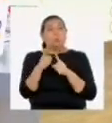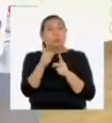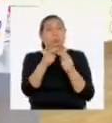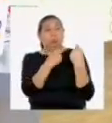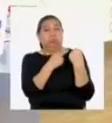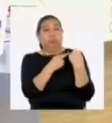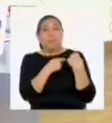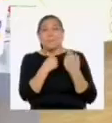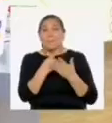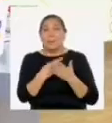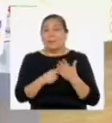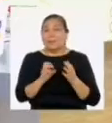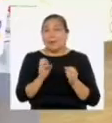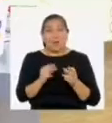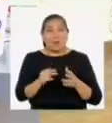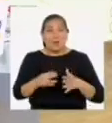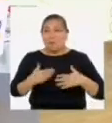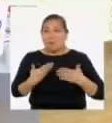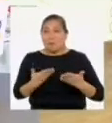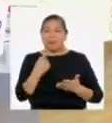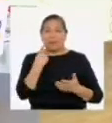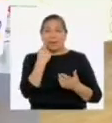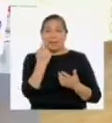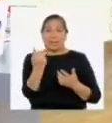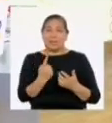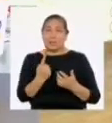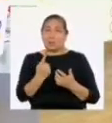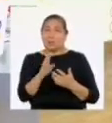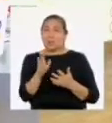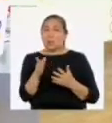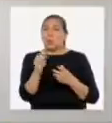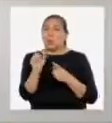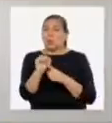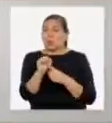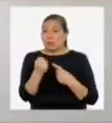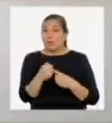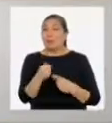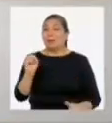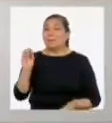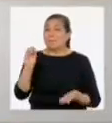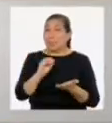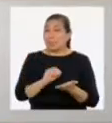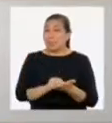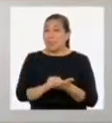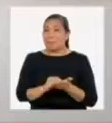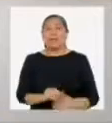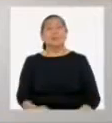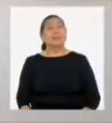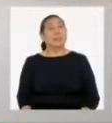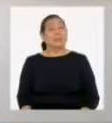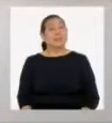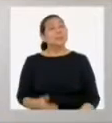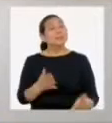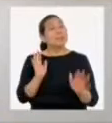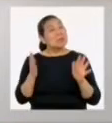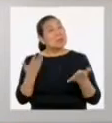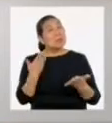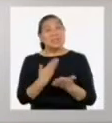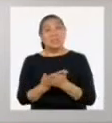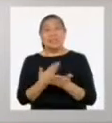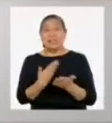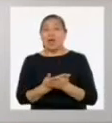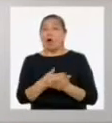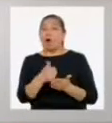importantes funciones, por lo cual es innegable que fueron reconocidas en sus sociedades. Además, las curanderas